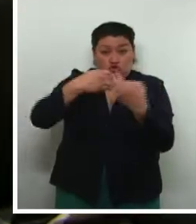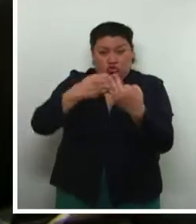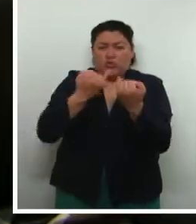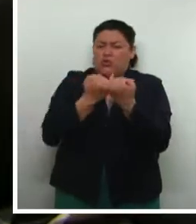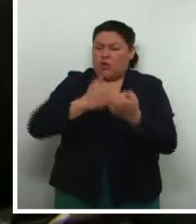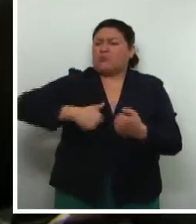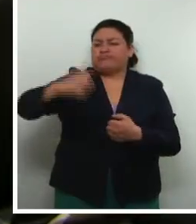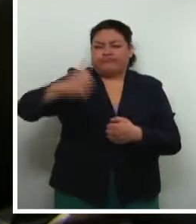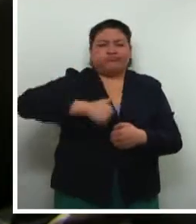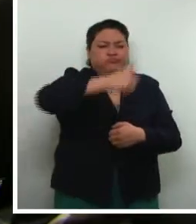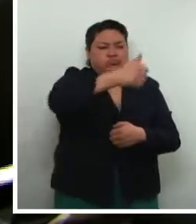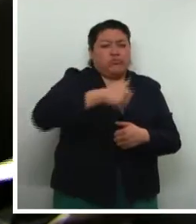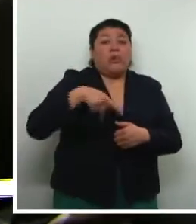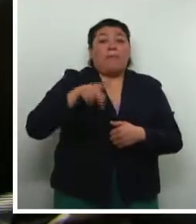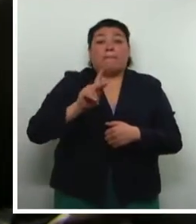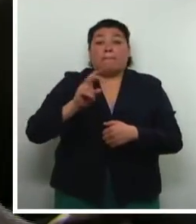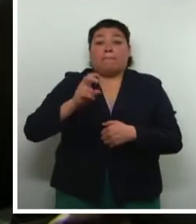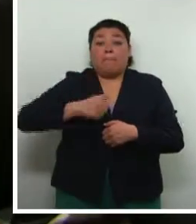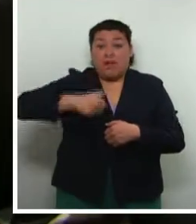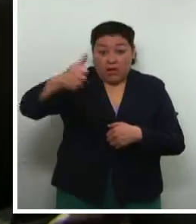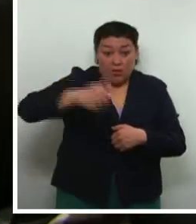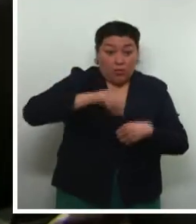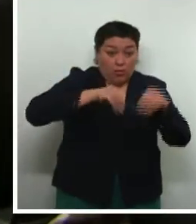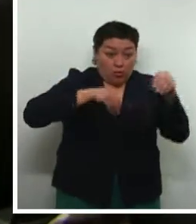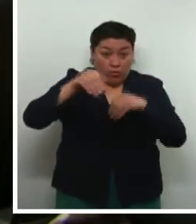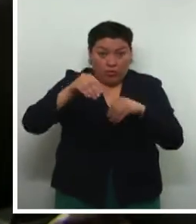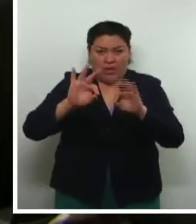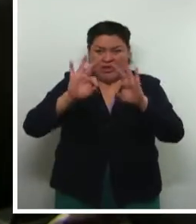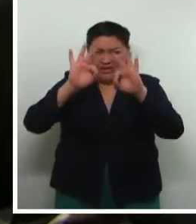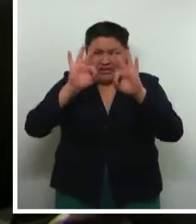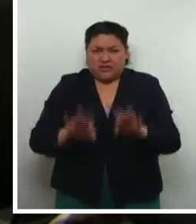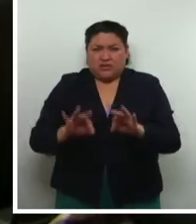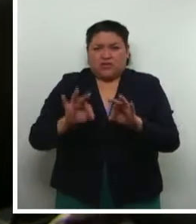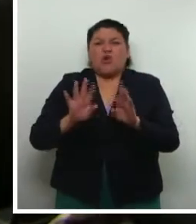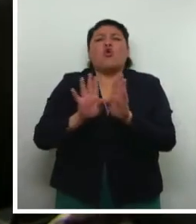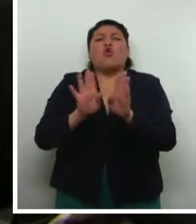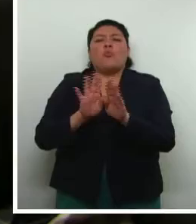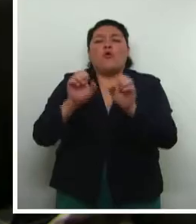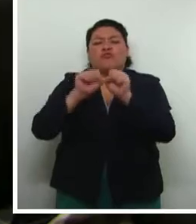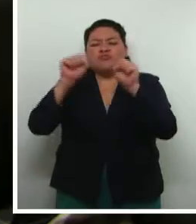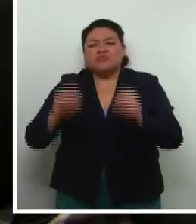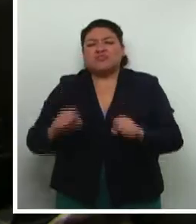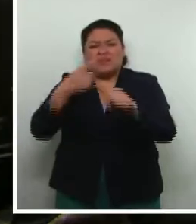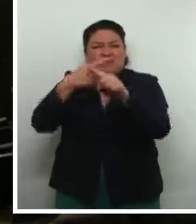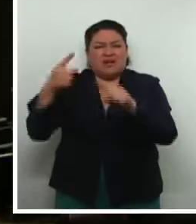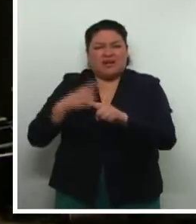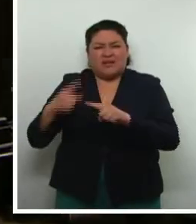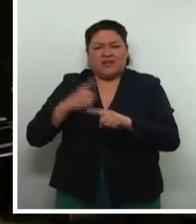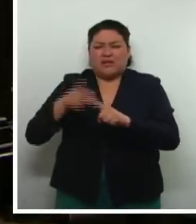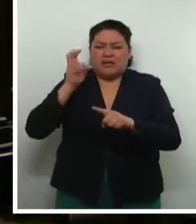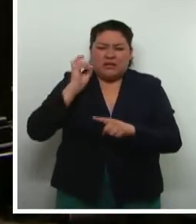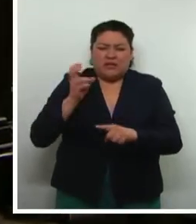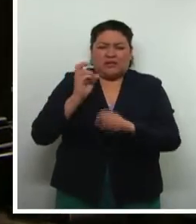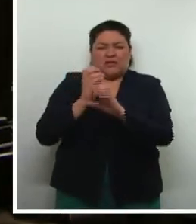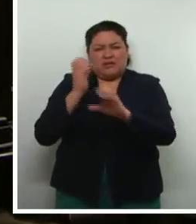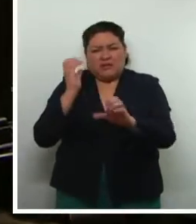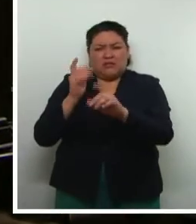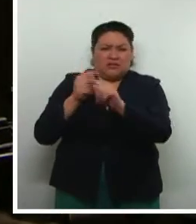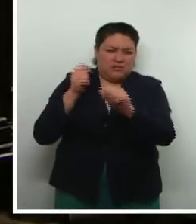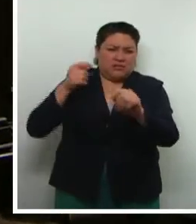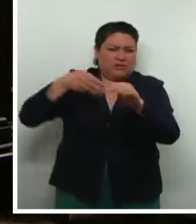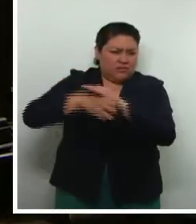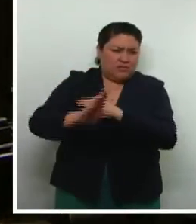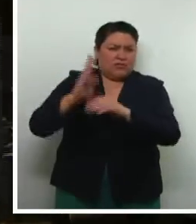máxima calidad a través de un sistema integrado y multimodal de transporte que atienda las